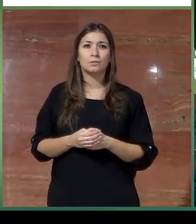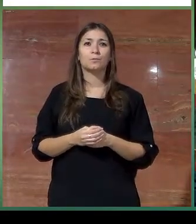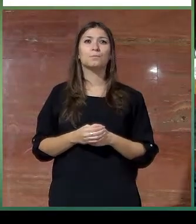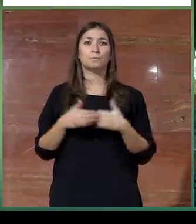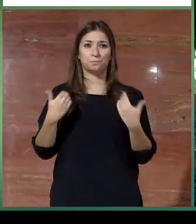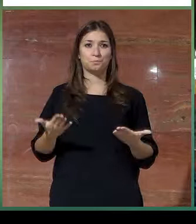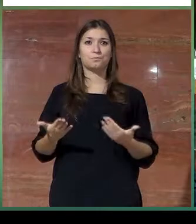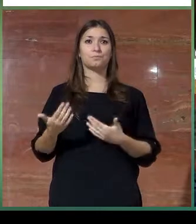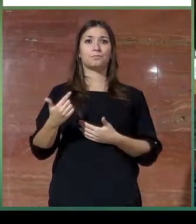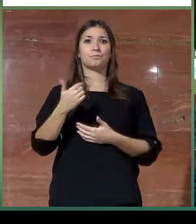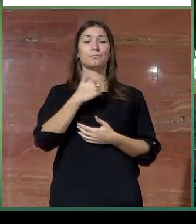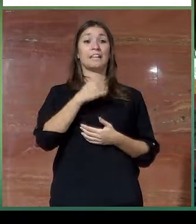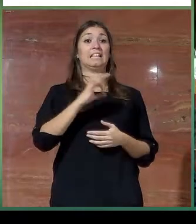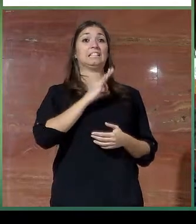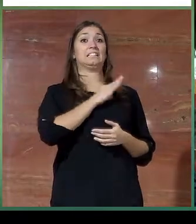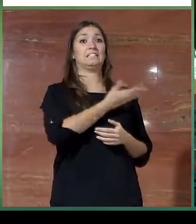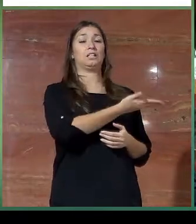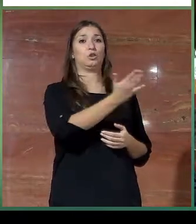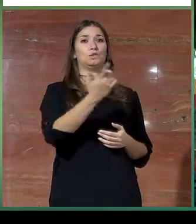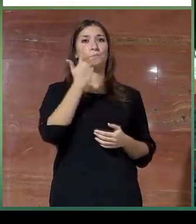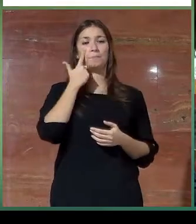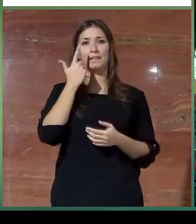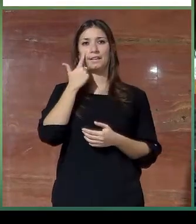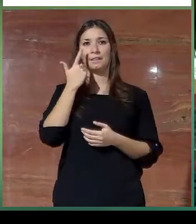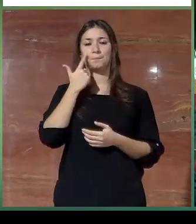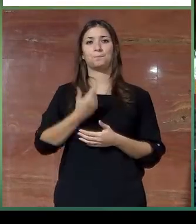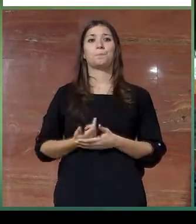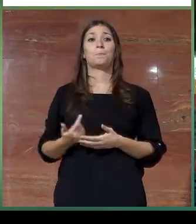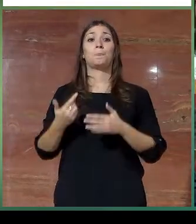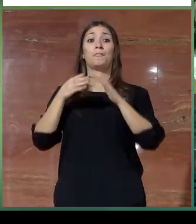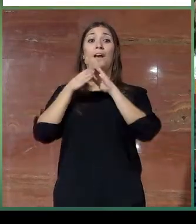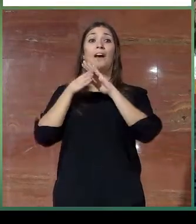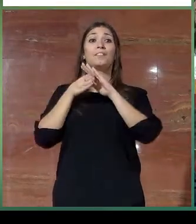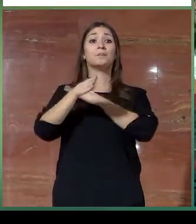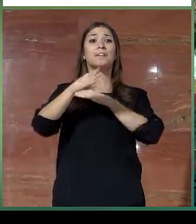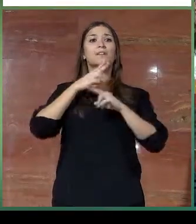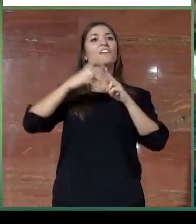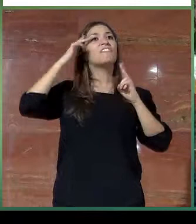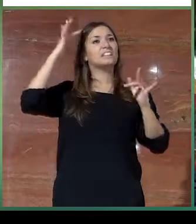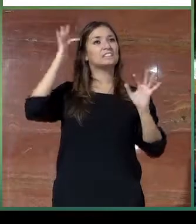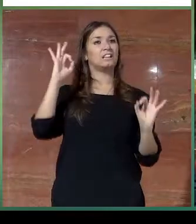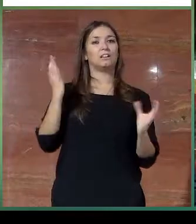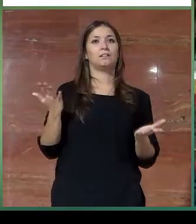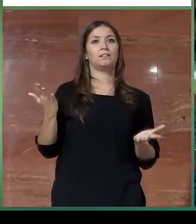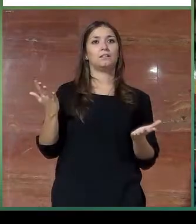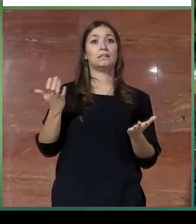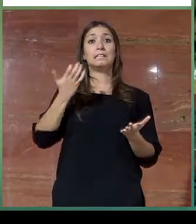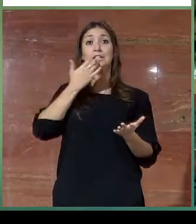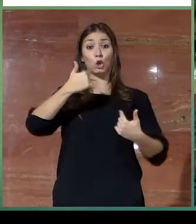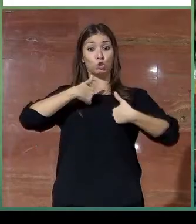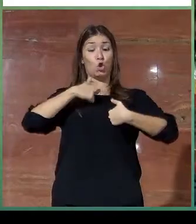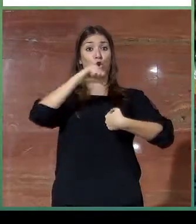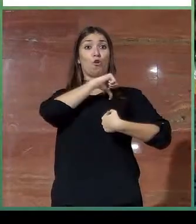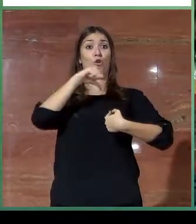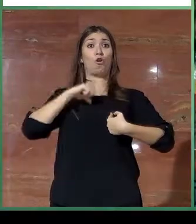Entonces, señores, miren, la accesibilidad no es una fantasía. Yo personalmente me